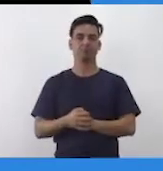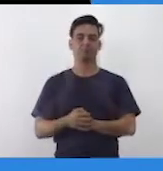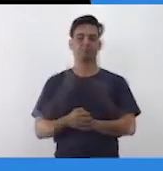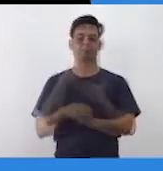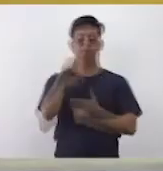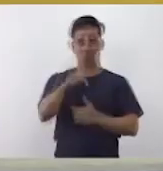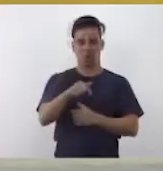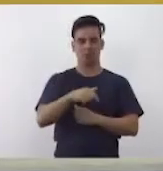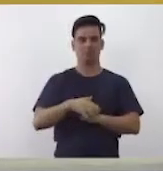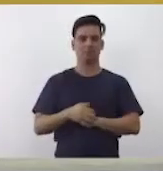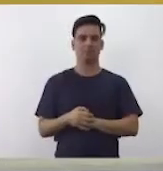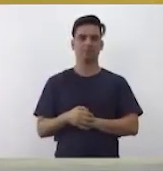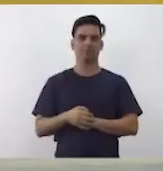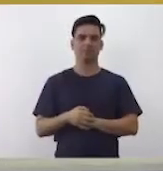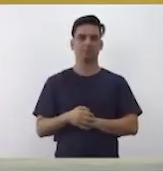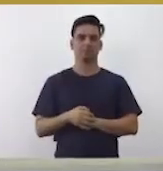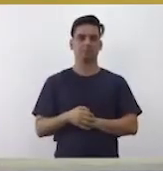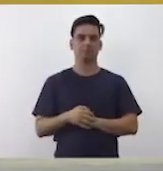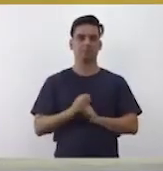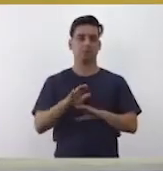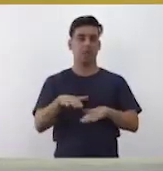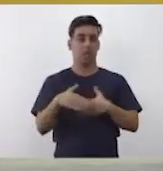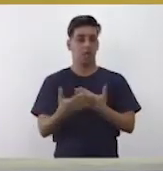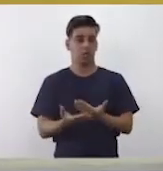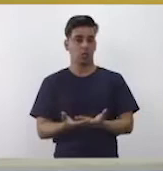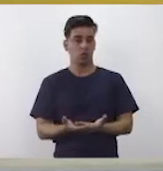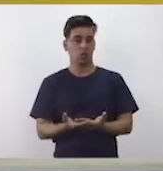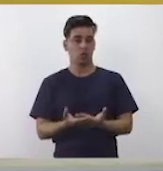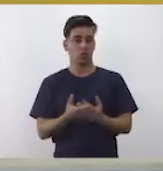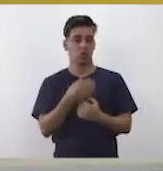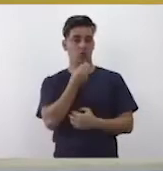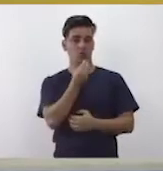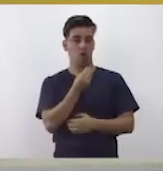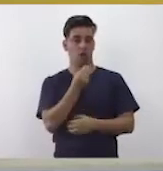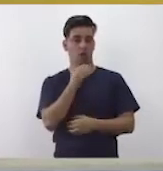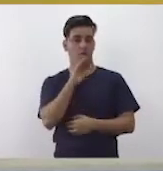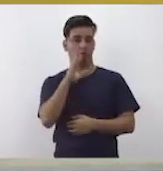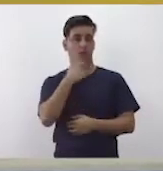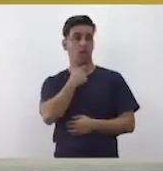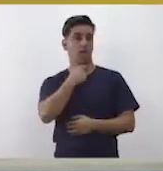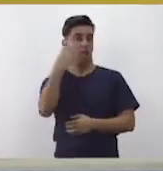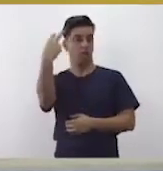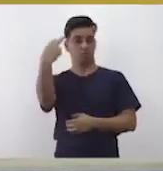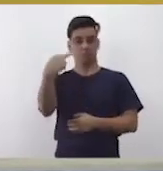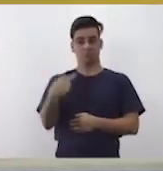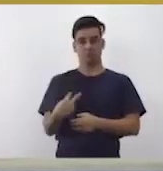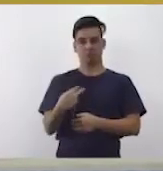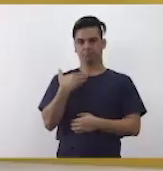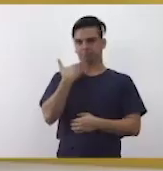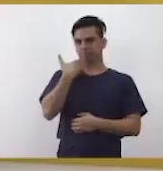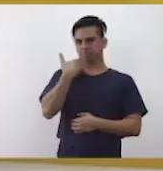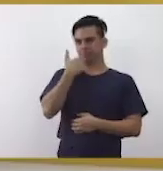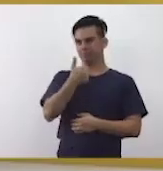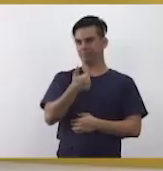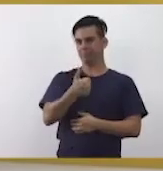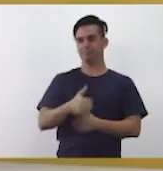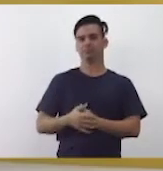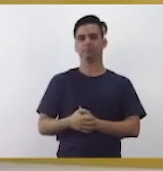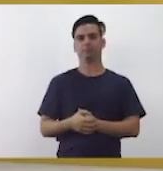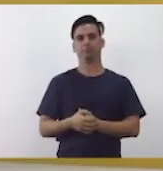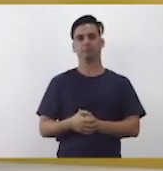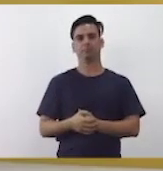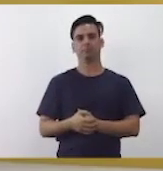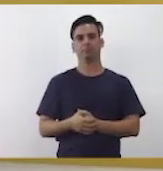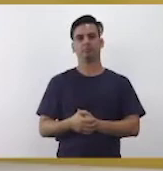de hoy. Podemos decir que tu autoevaluación es excelente. Vamos